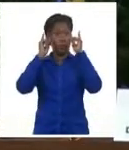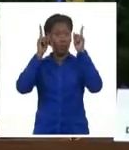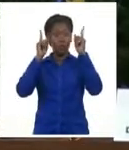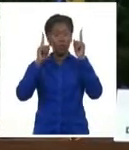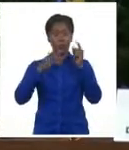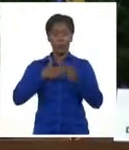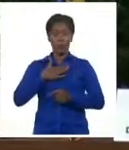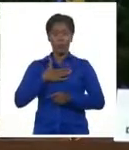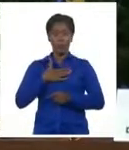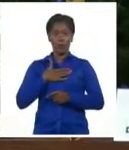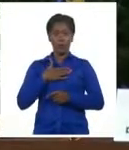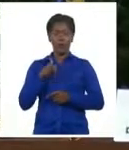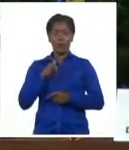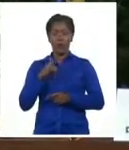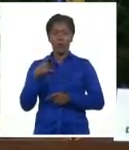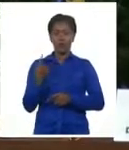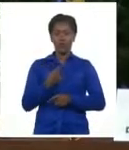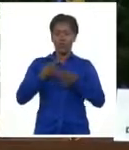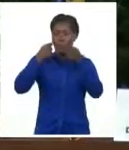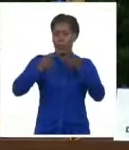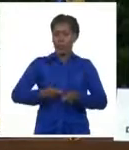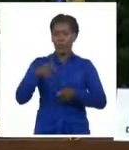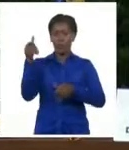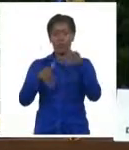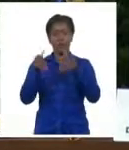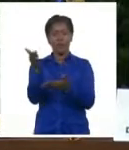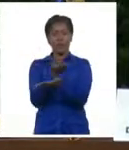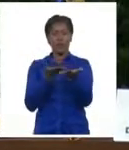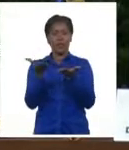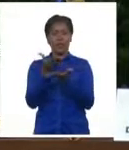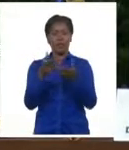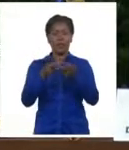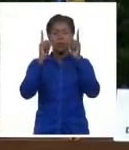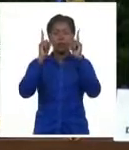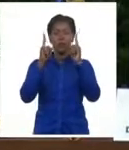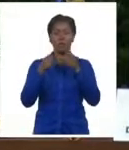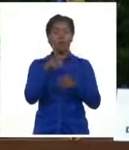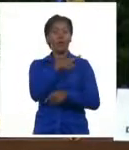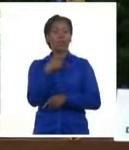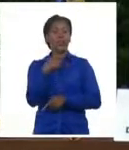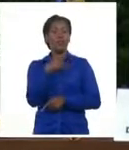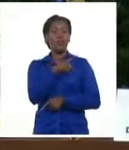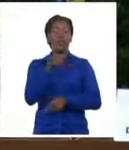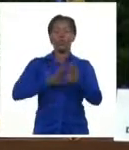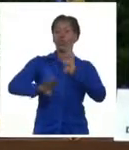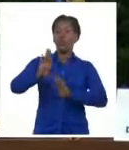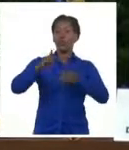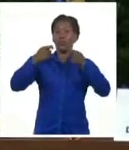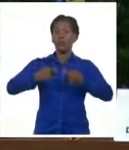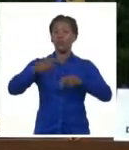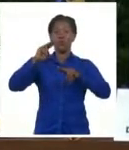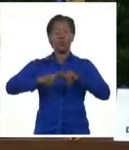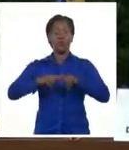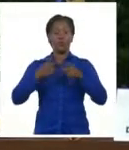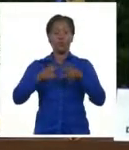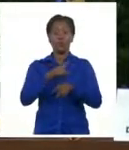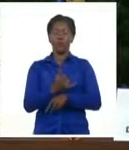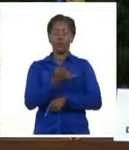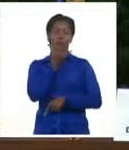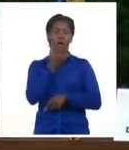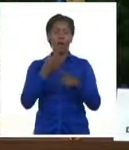les corresponde tal derecho. Dicen ser promotores de la democracia, que deliberadamente confunden con su